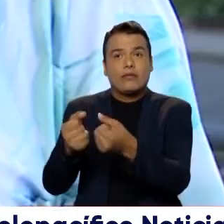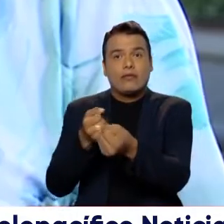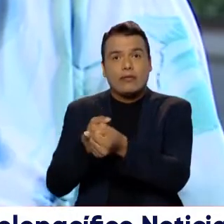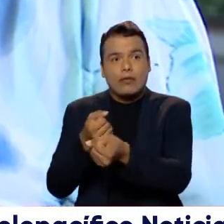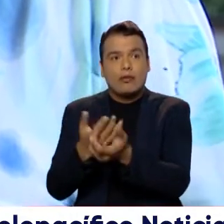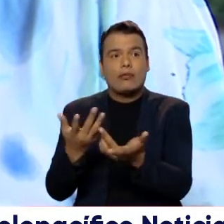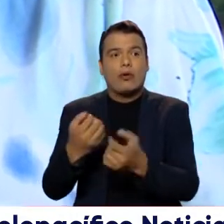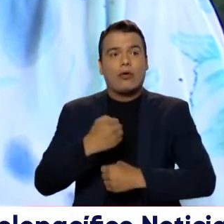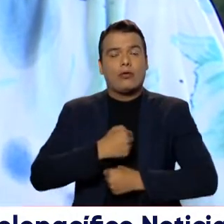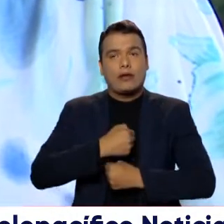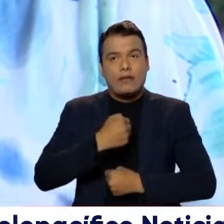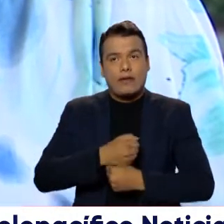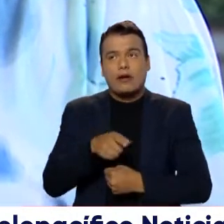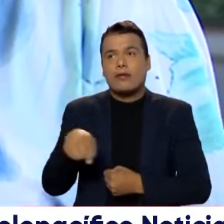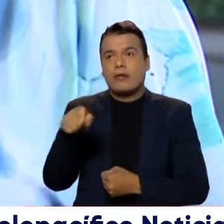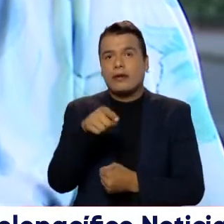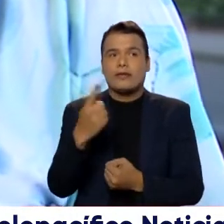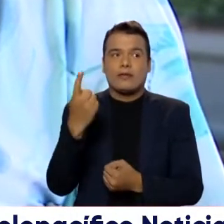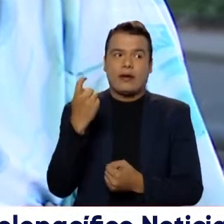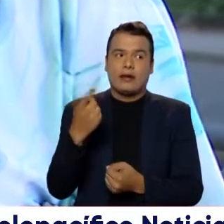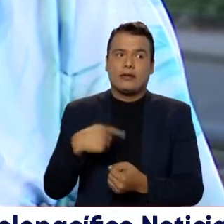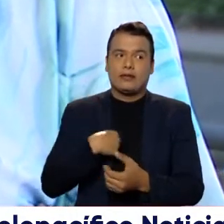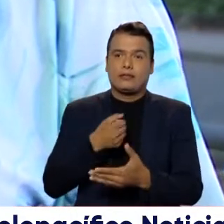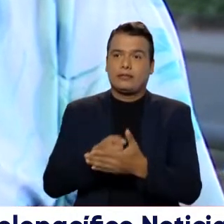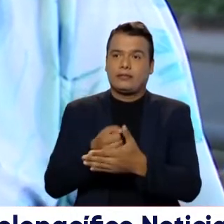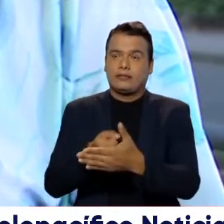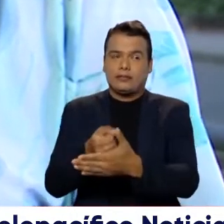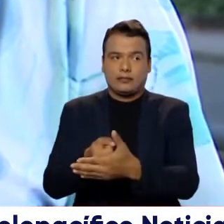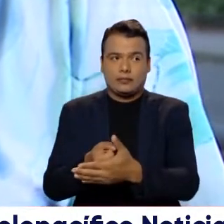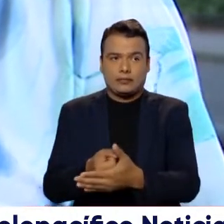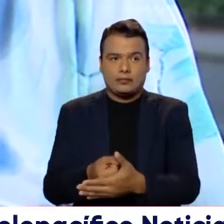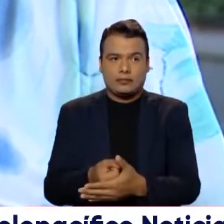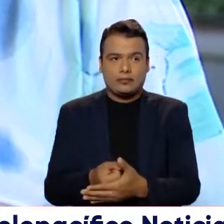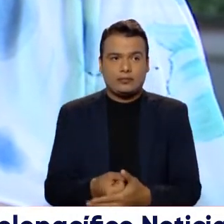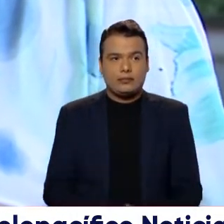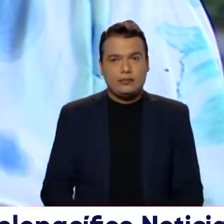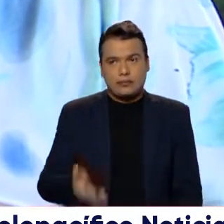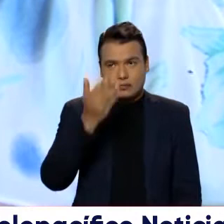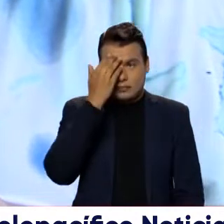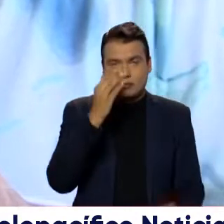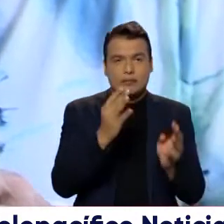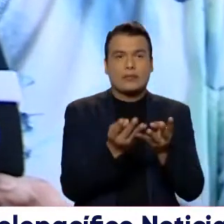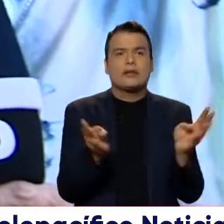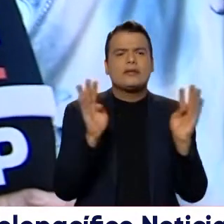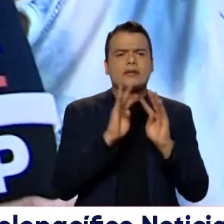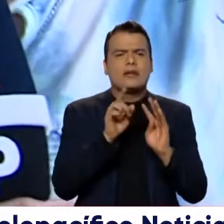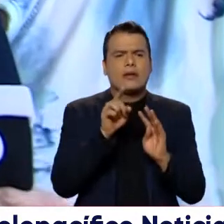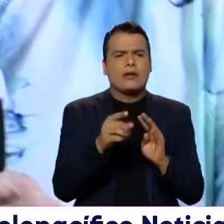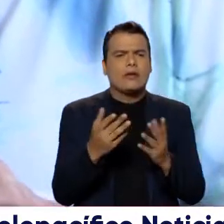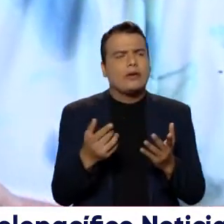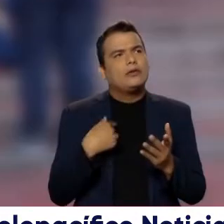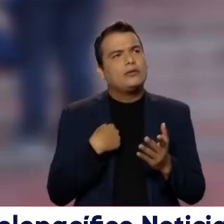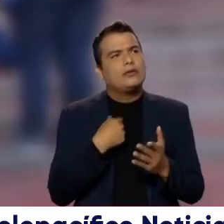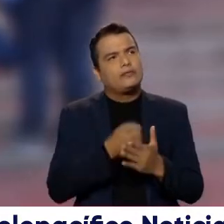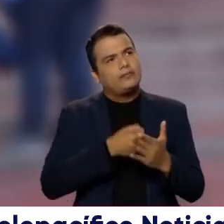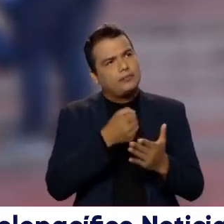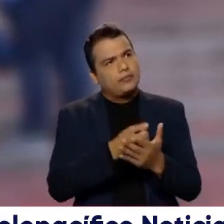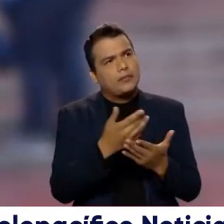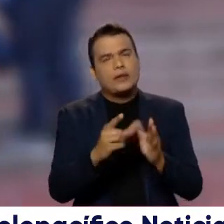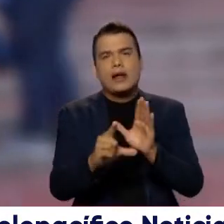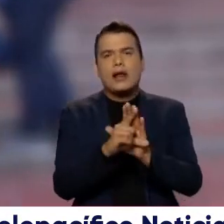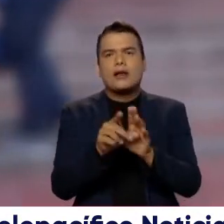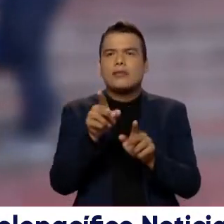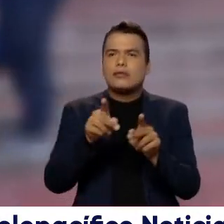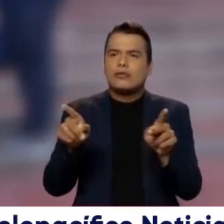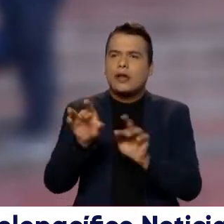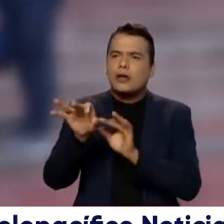Nosotros decidimos caminar a Bogotá para que el Senado nos aprobara la ley del cuidador.